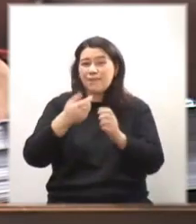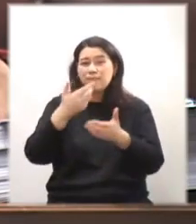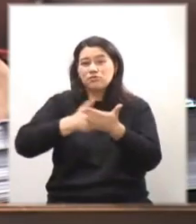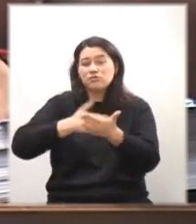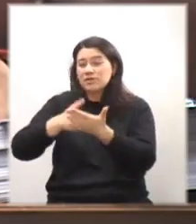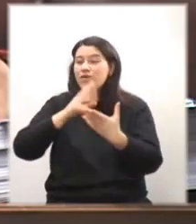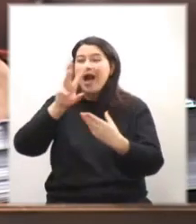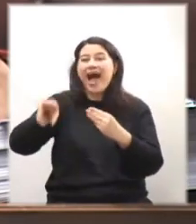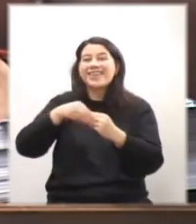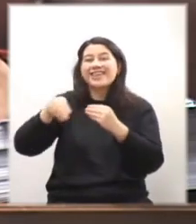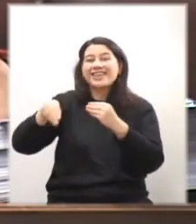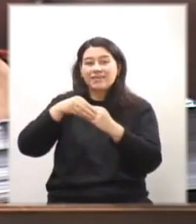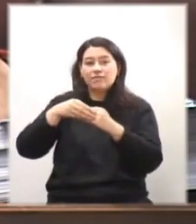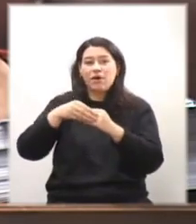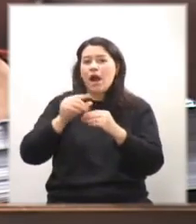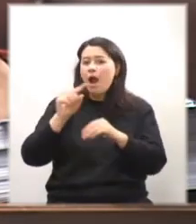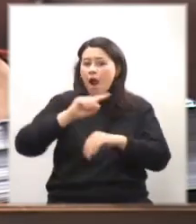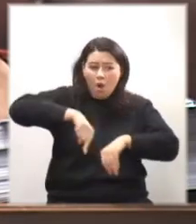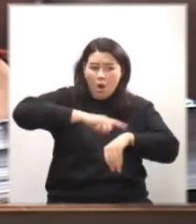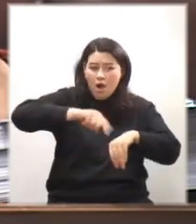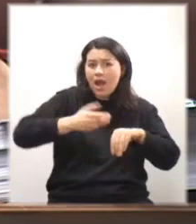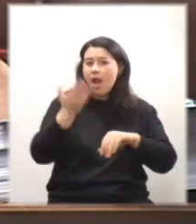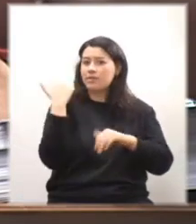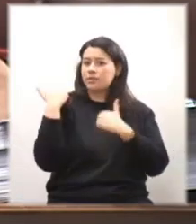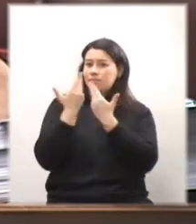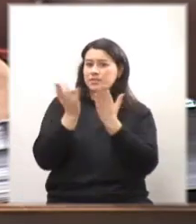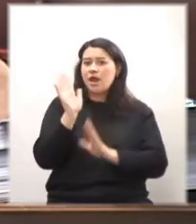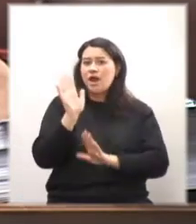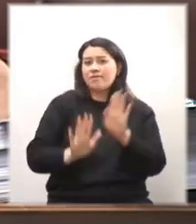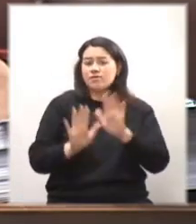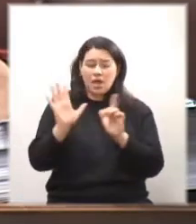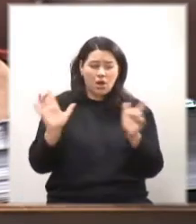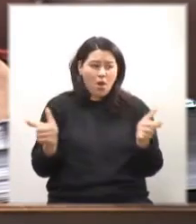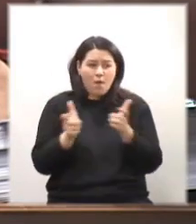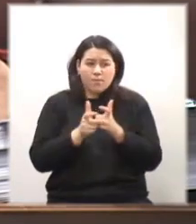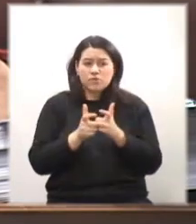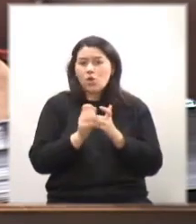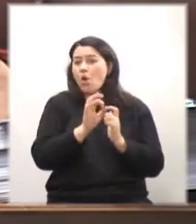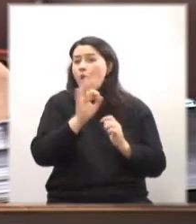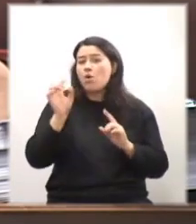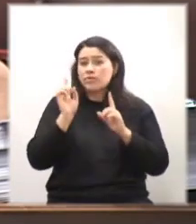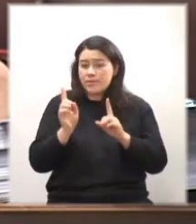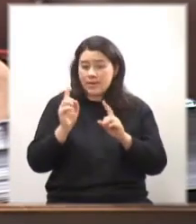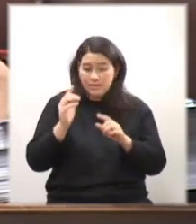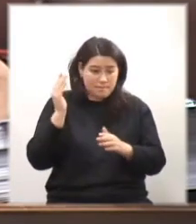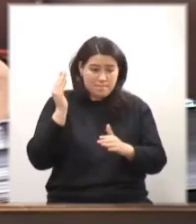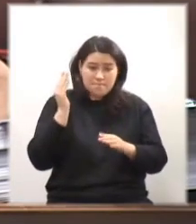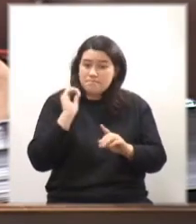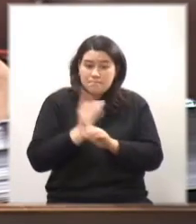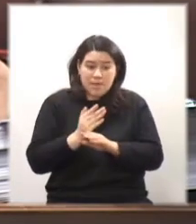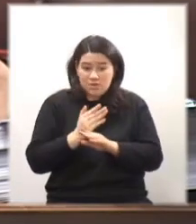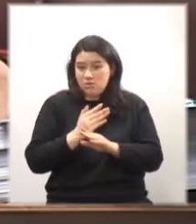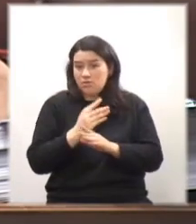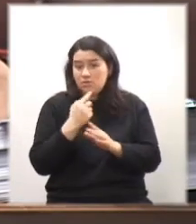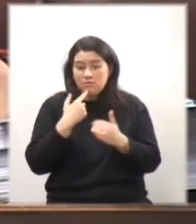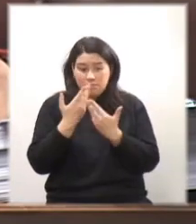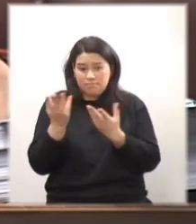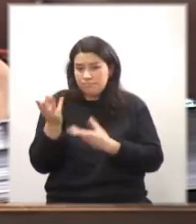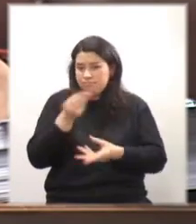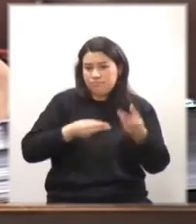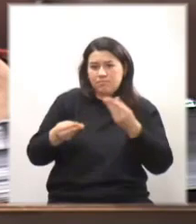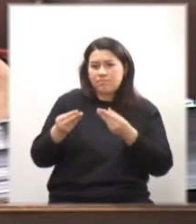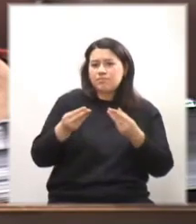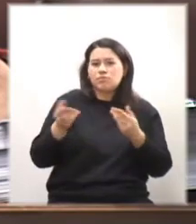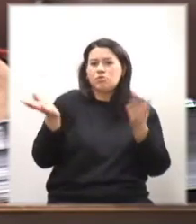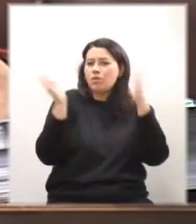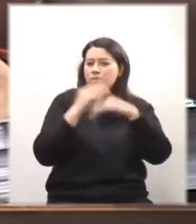y aditivos a muy pocas horas antes de la votación en comisión o inclusive en el medio de la misma, lo que nos impide